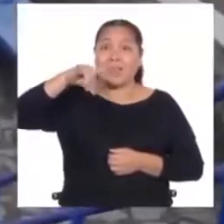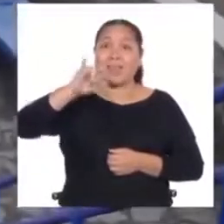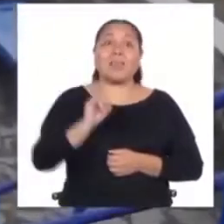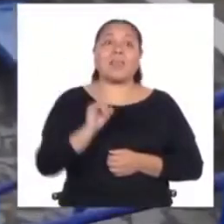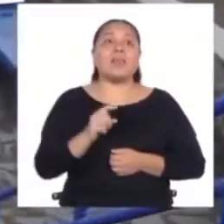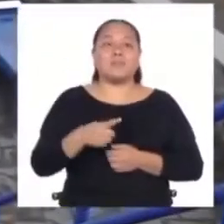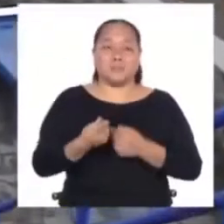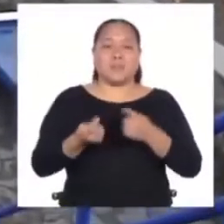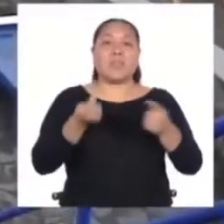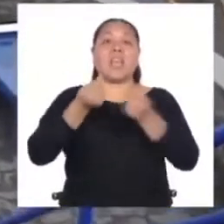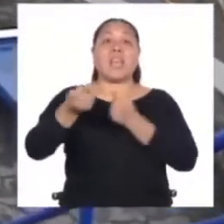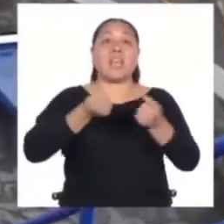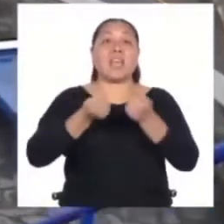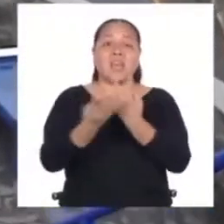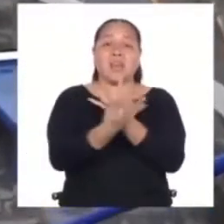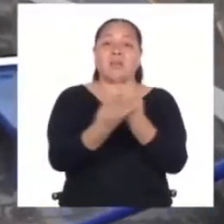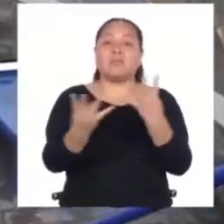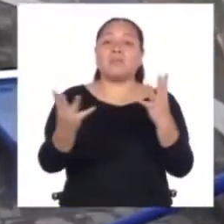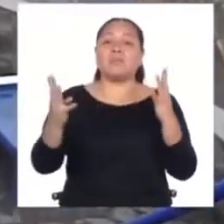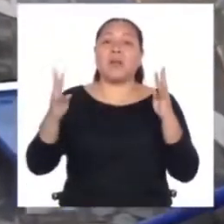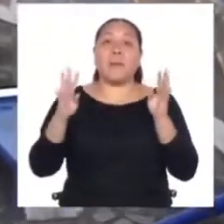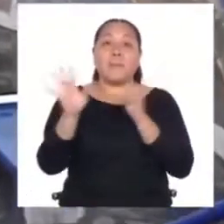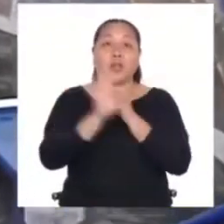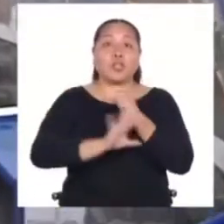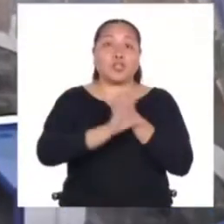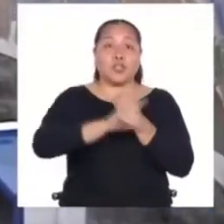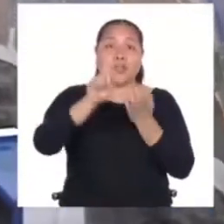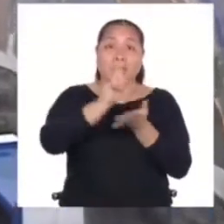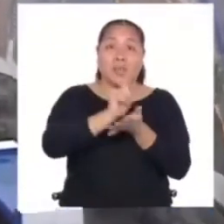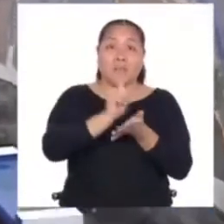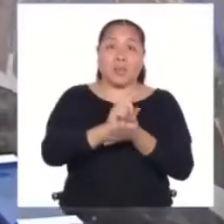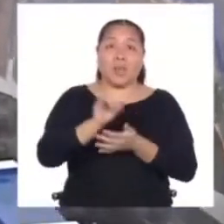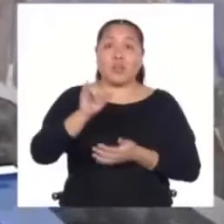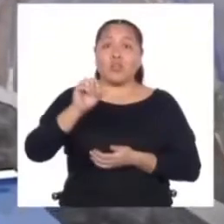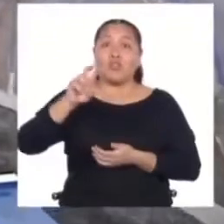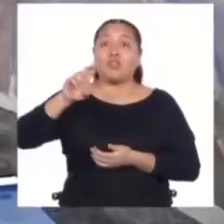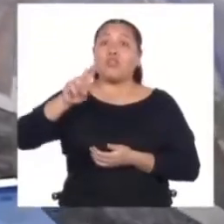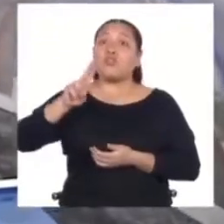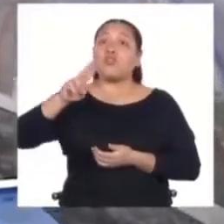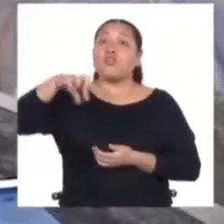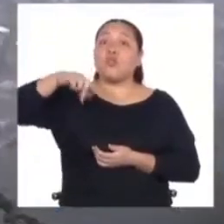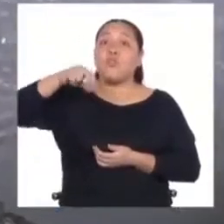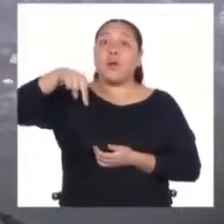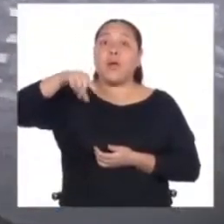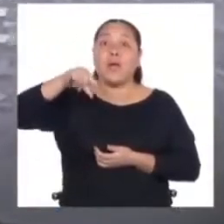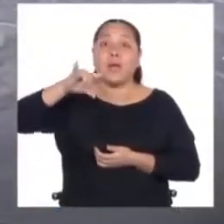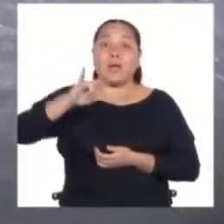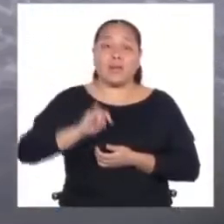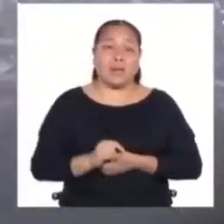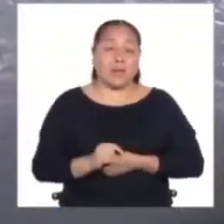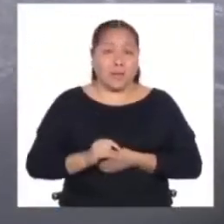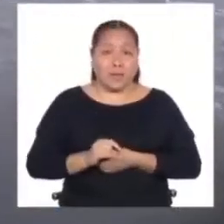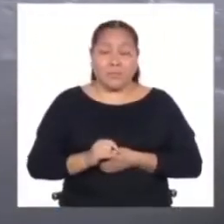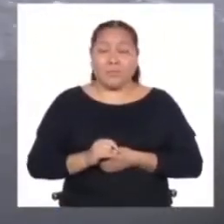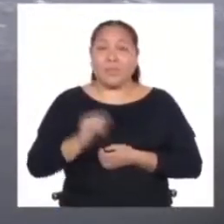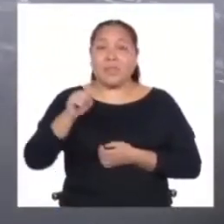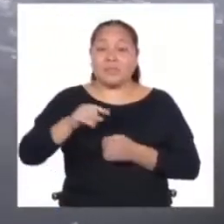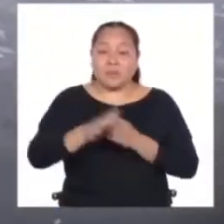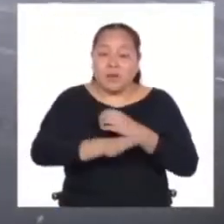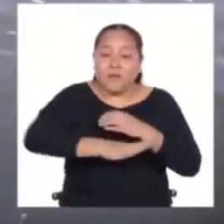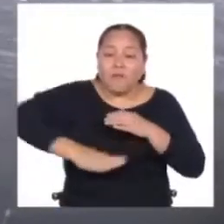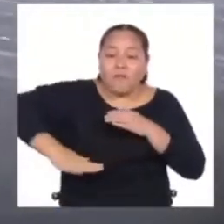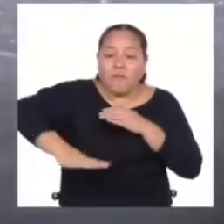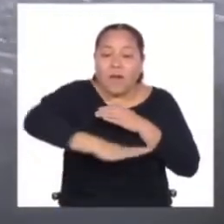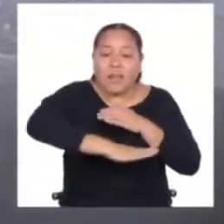el cerco de la ciudad de Lima. Yupanqui estableció su cuartel general en las faldas del Cerro San Cristóbal